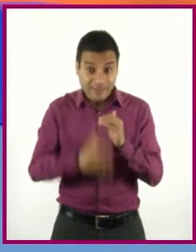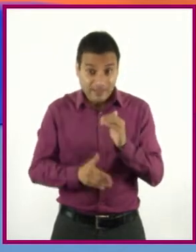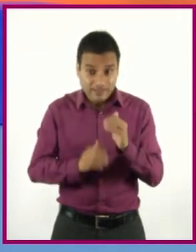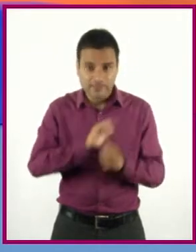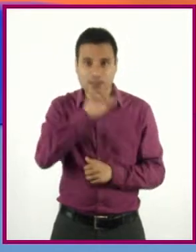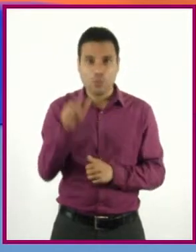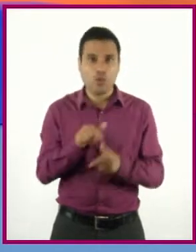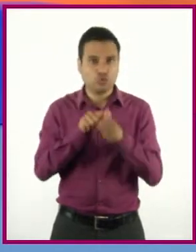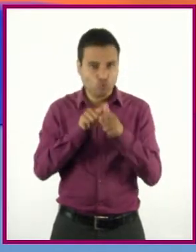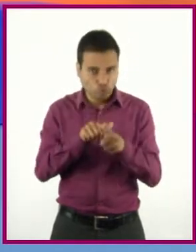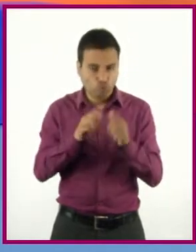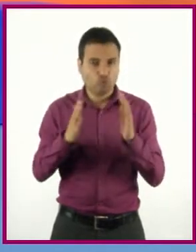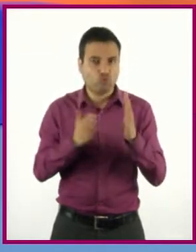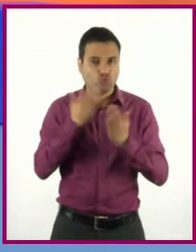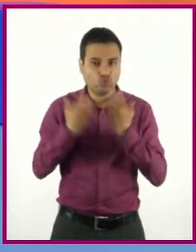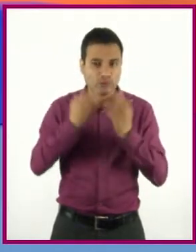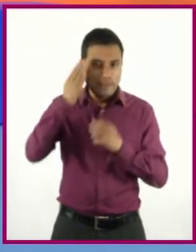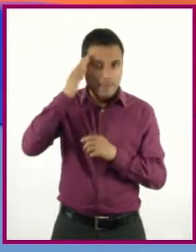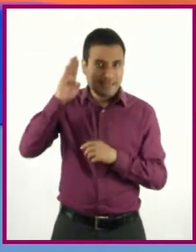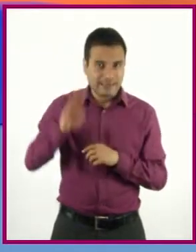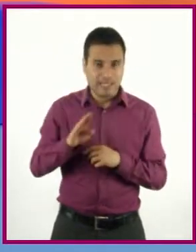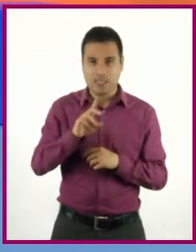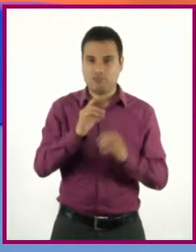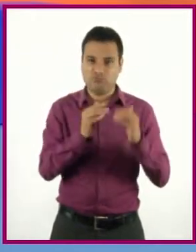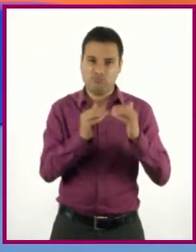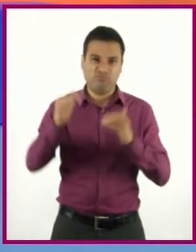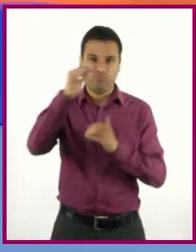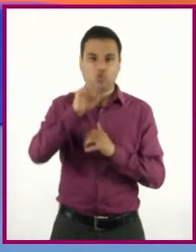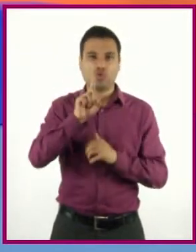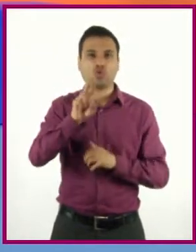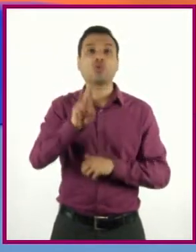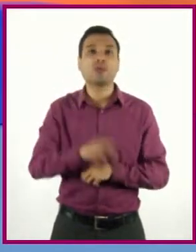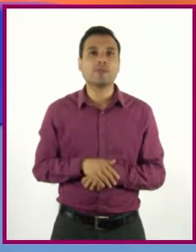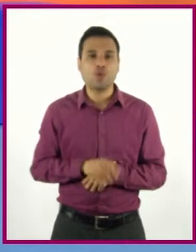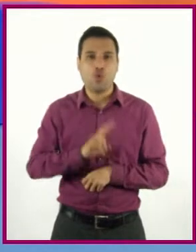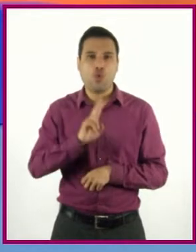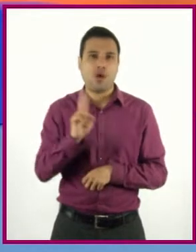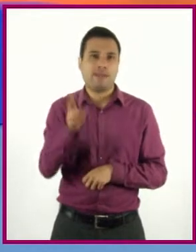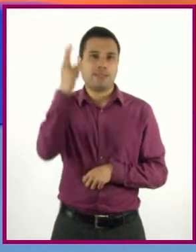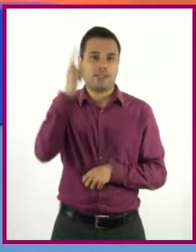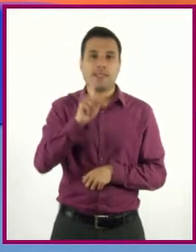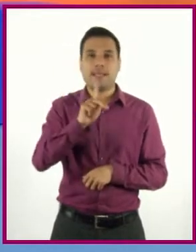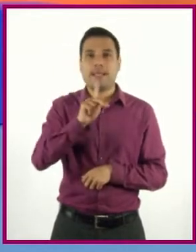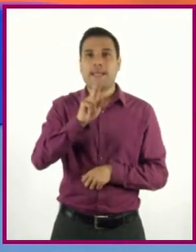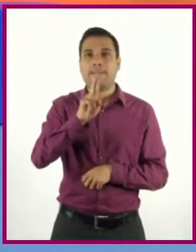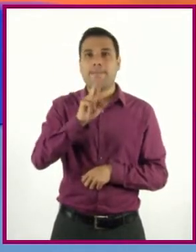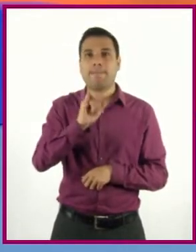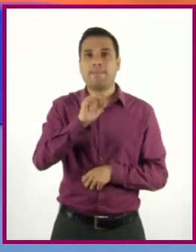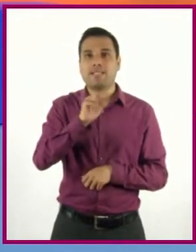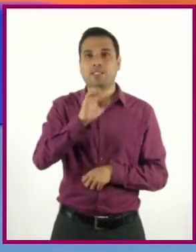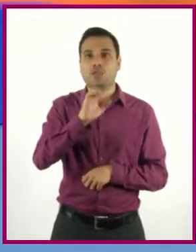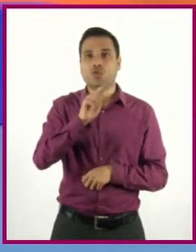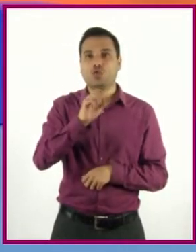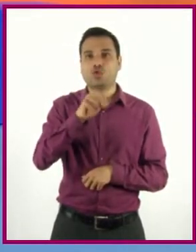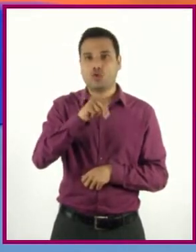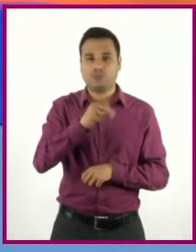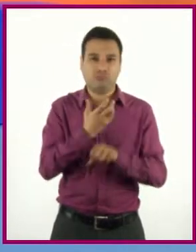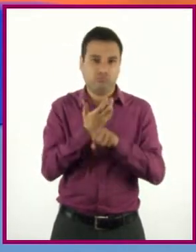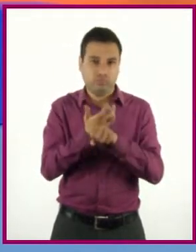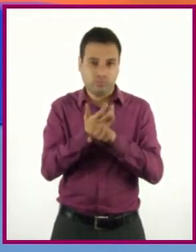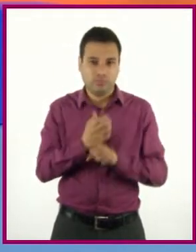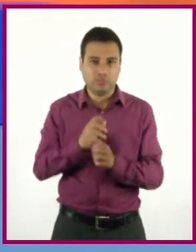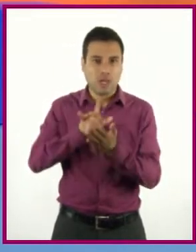con sus estudios de maestría y doctorado en la prestigiosa Universidad de Princeton en Estados Unidos, bajo la tutela